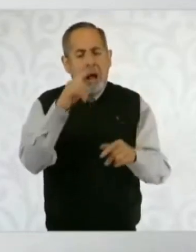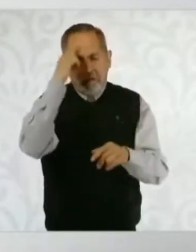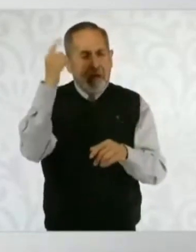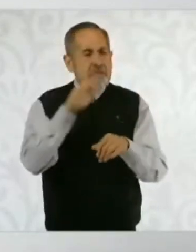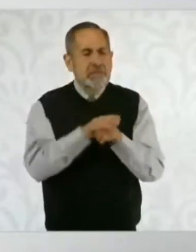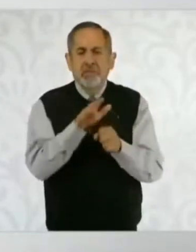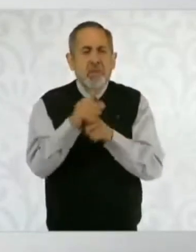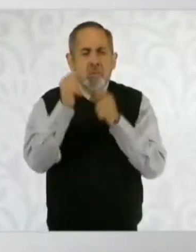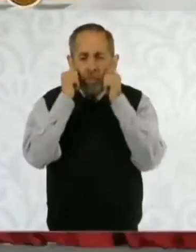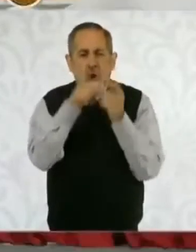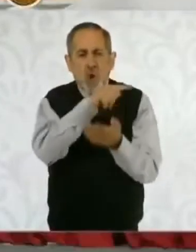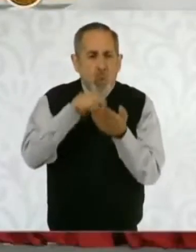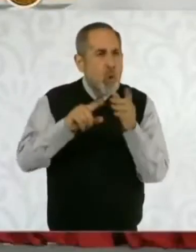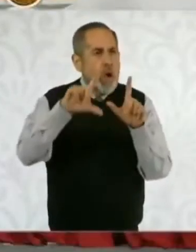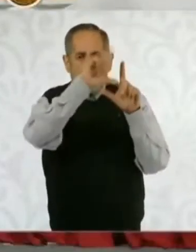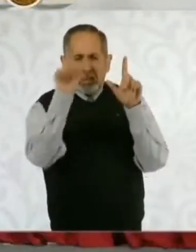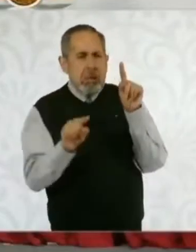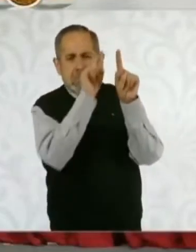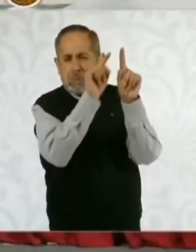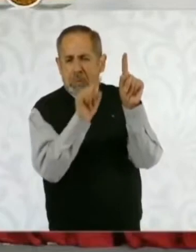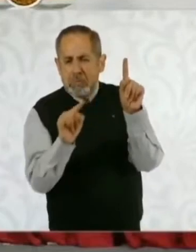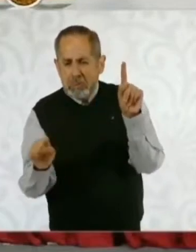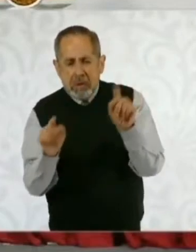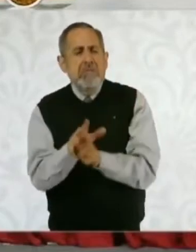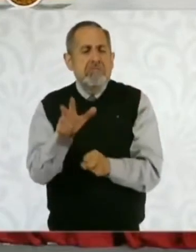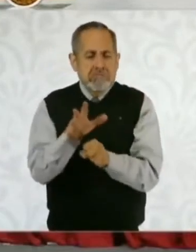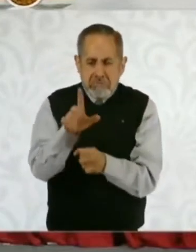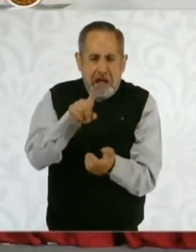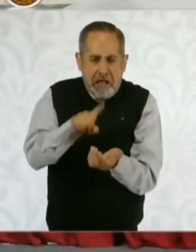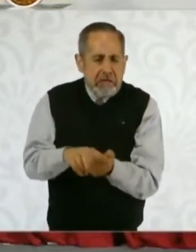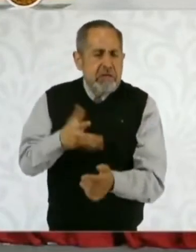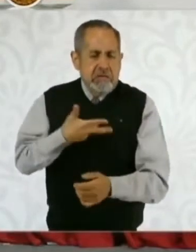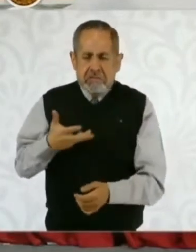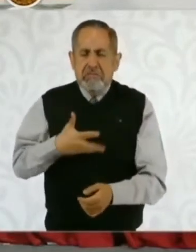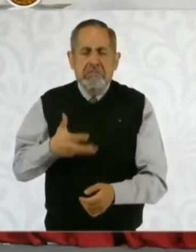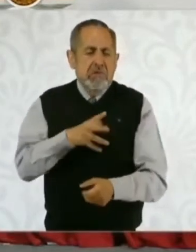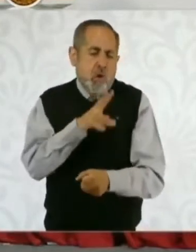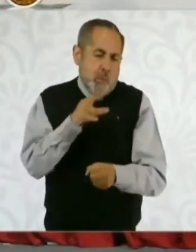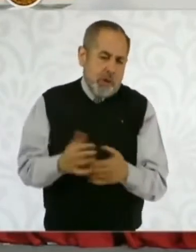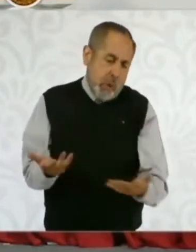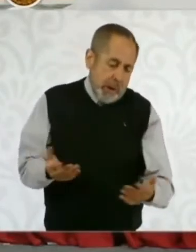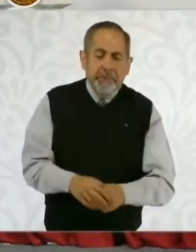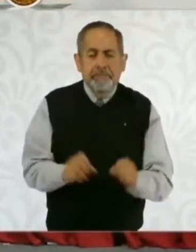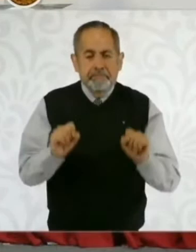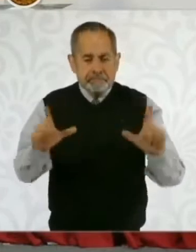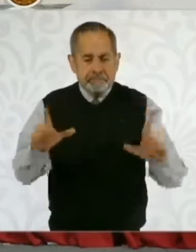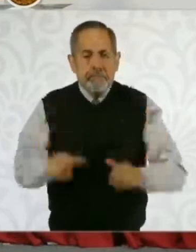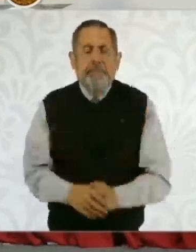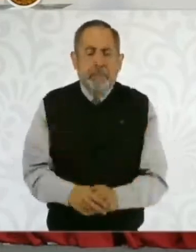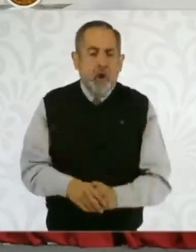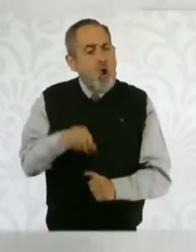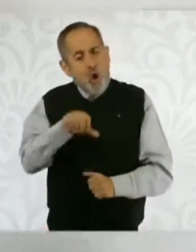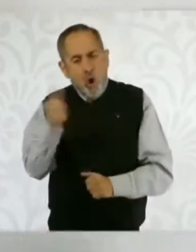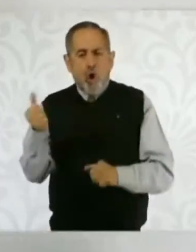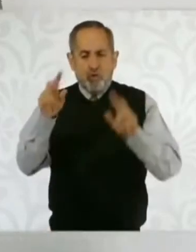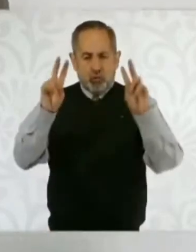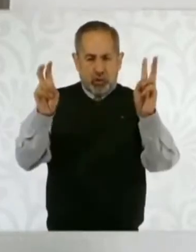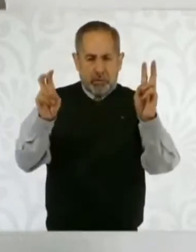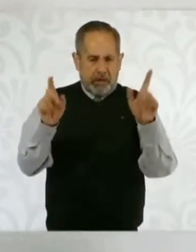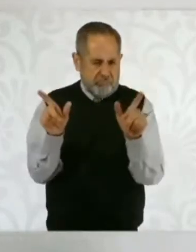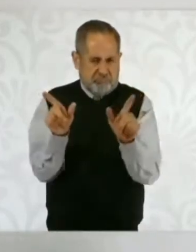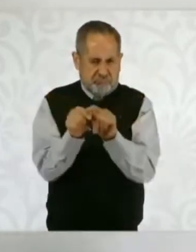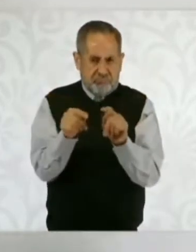lugar en donde se está atendiendo. Entonces, era una primera parte de lo que queríamos presentar. Y el otro tema, que es un poco más breve, pero también